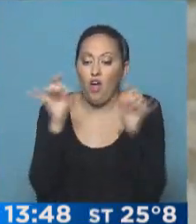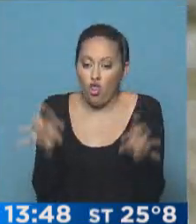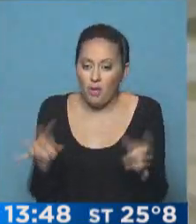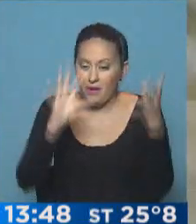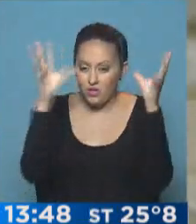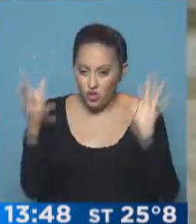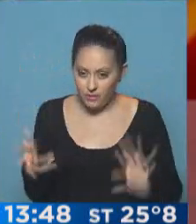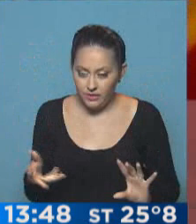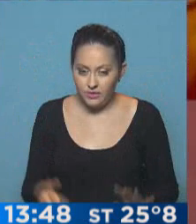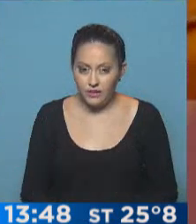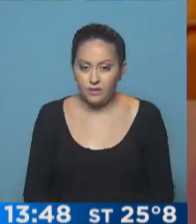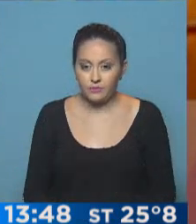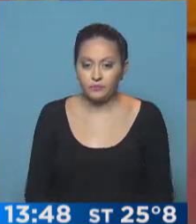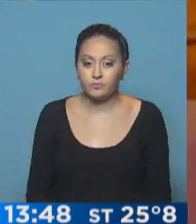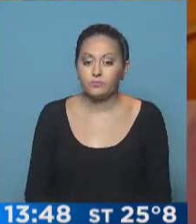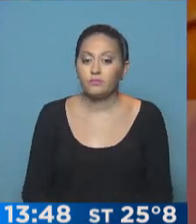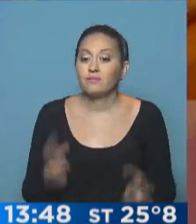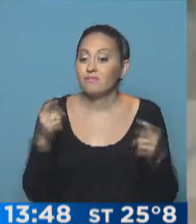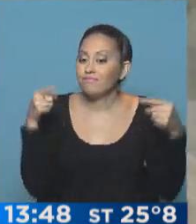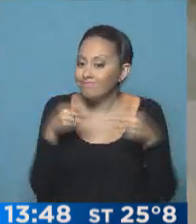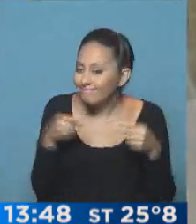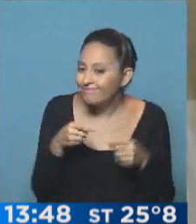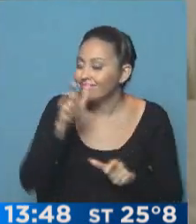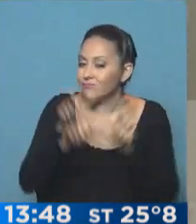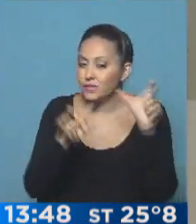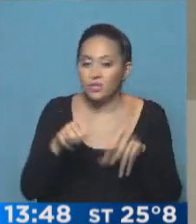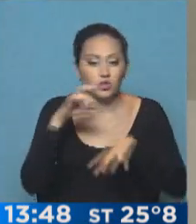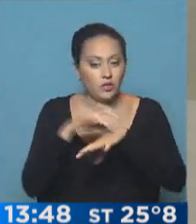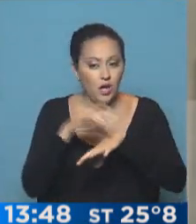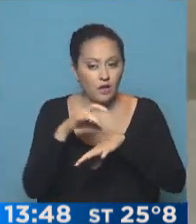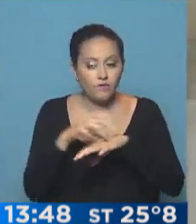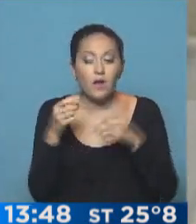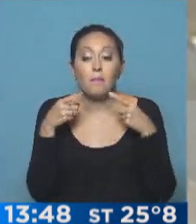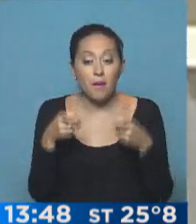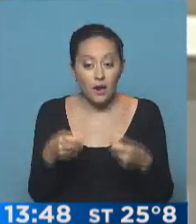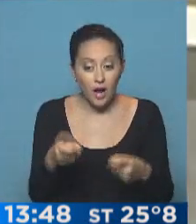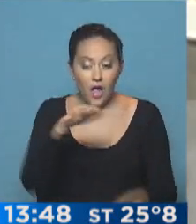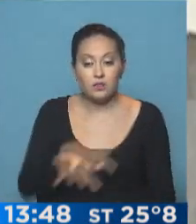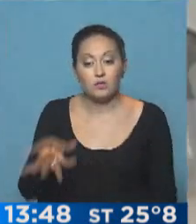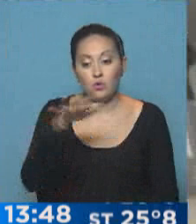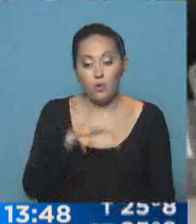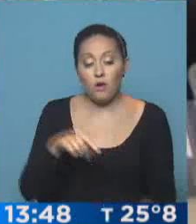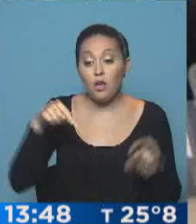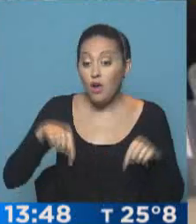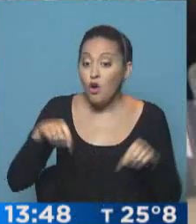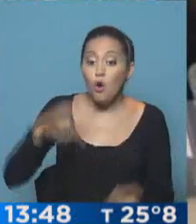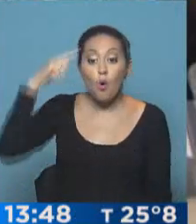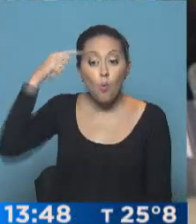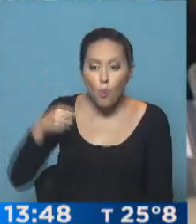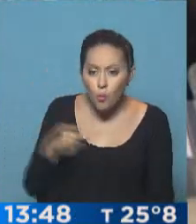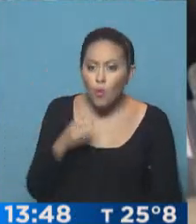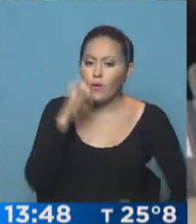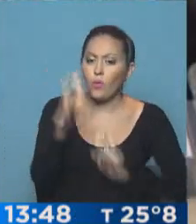relación directa en la incidencia de enfermedades cancerígenas a nivel local. Hoy los jueces están